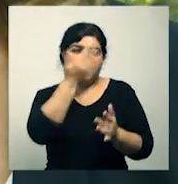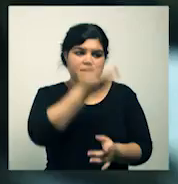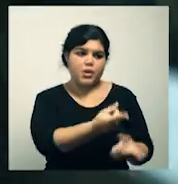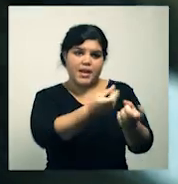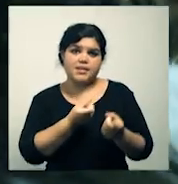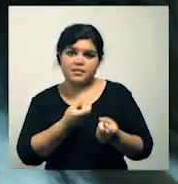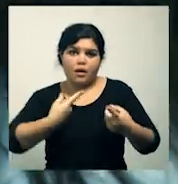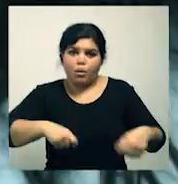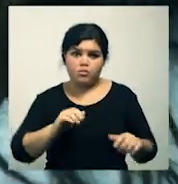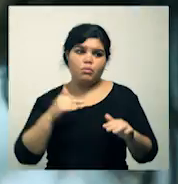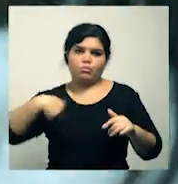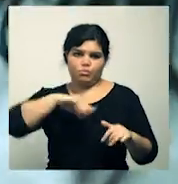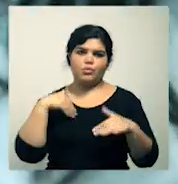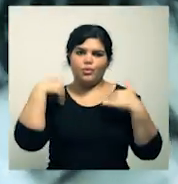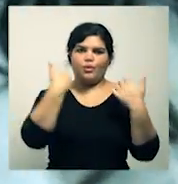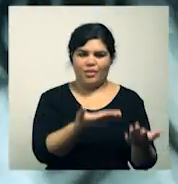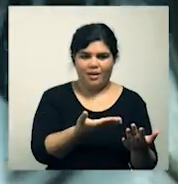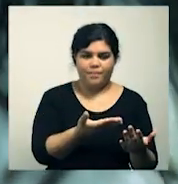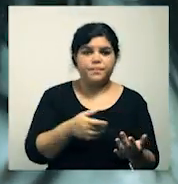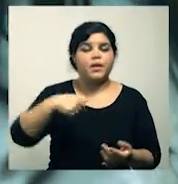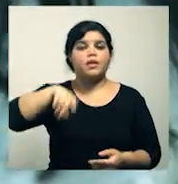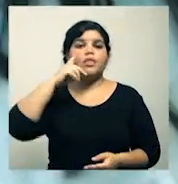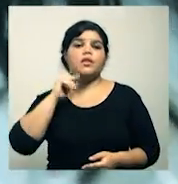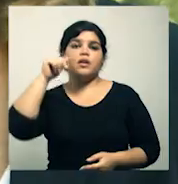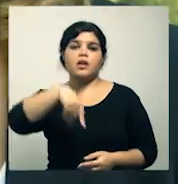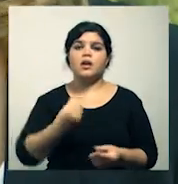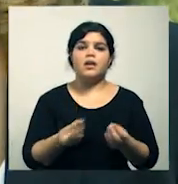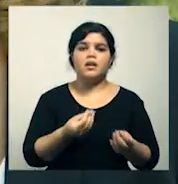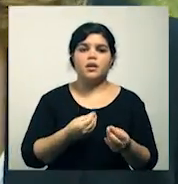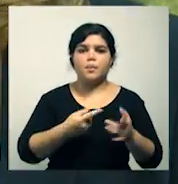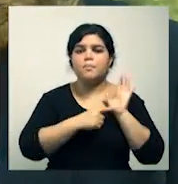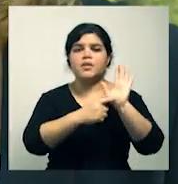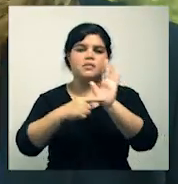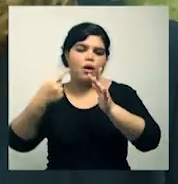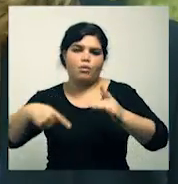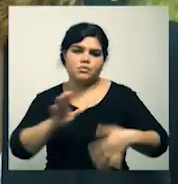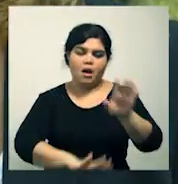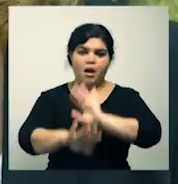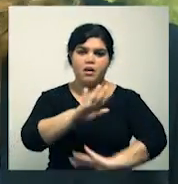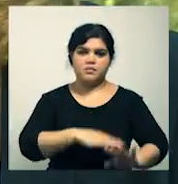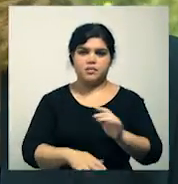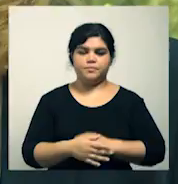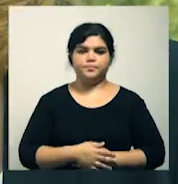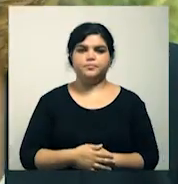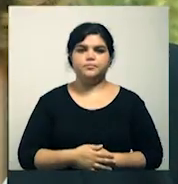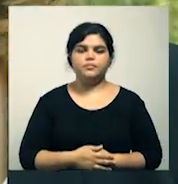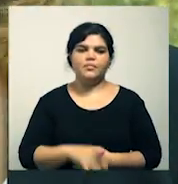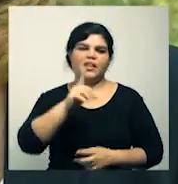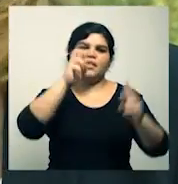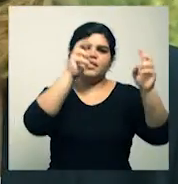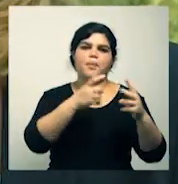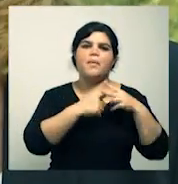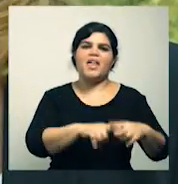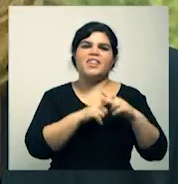los abordajes. Hoy queremos presentar todo lo que se realiza, que es todo el taller de